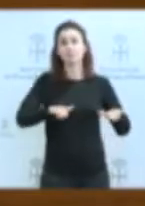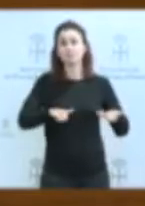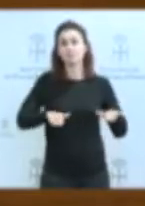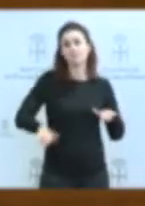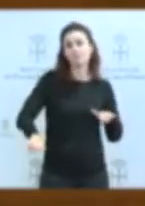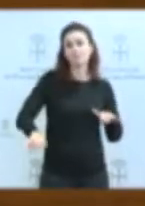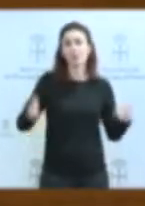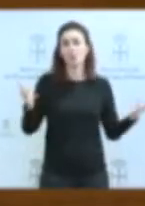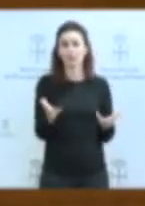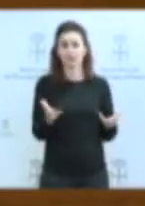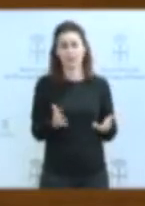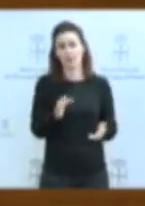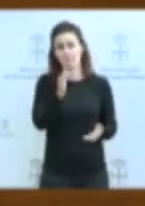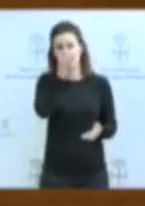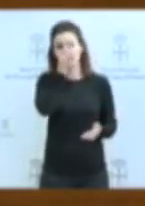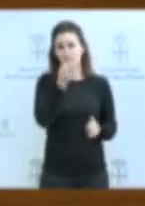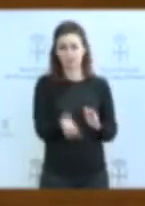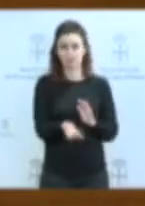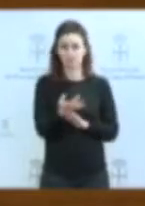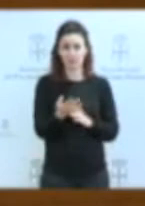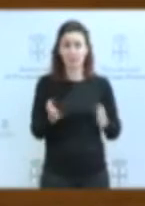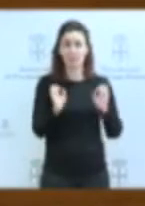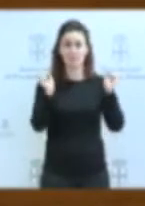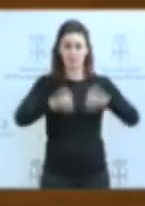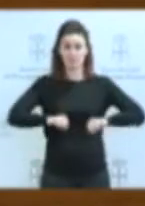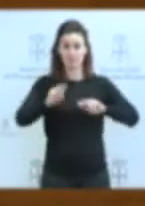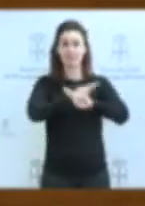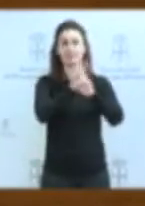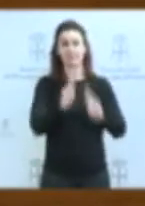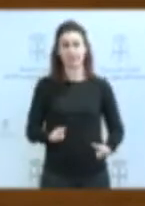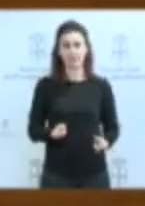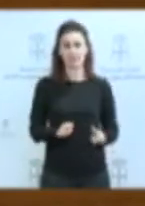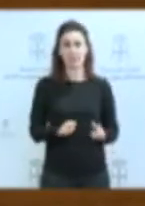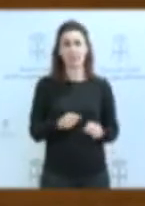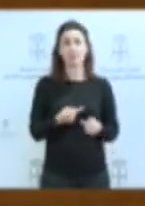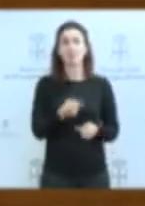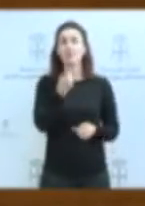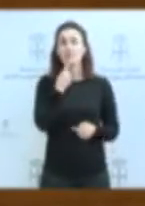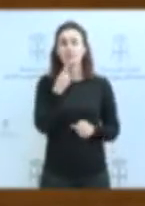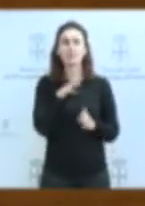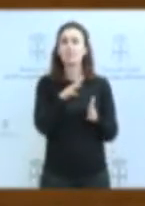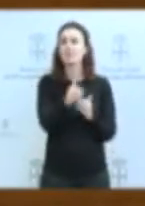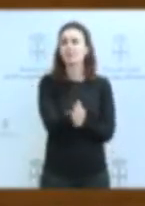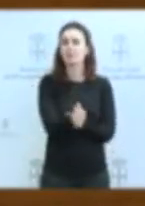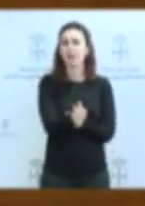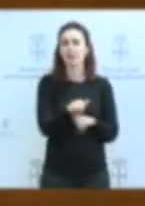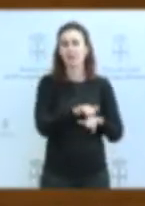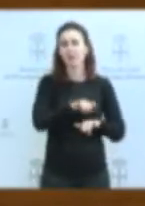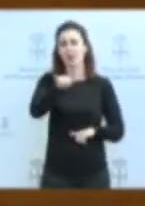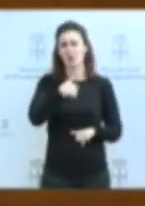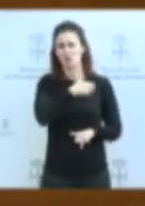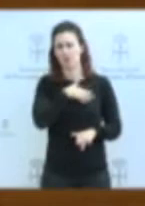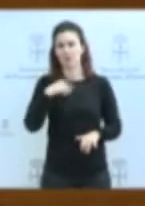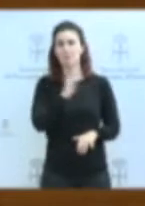convenio internacional, ustedes fijaban como destinos prioritarios, y yo quiero preguntarle hoy por qué. Porque datos ustedes